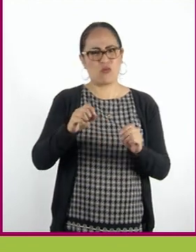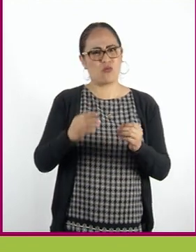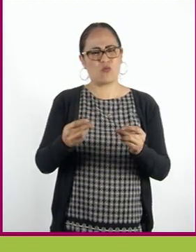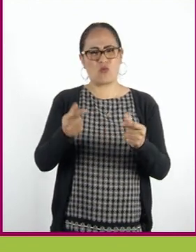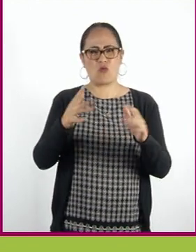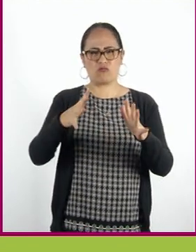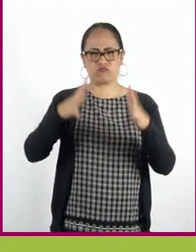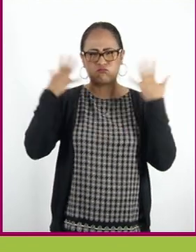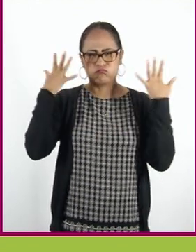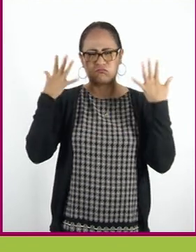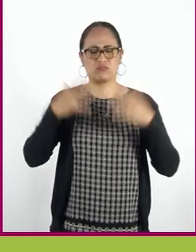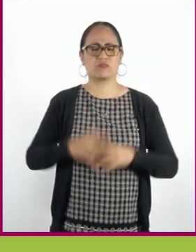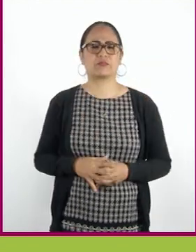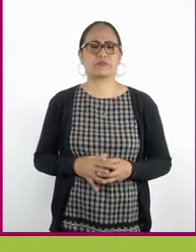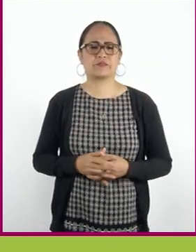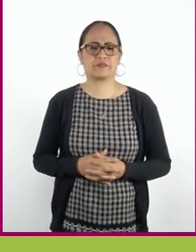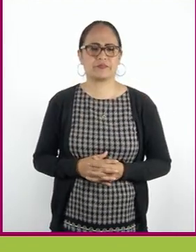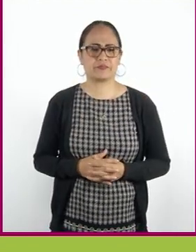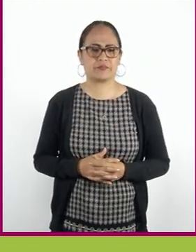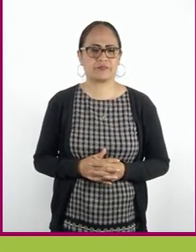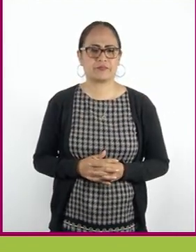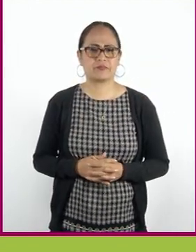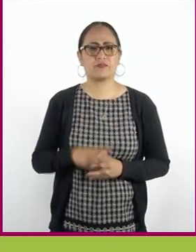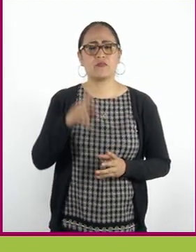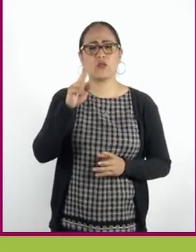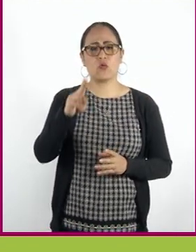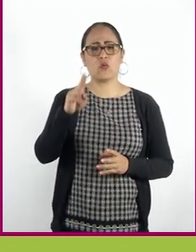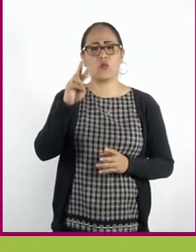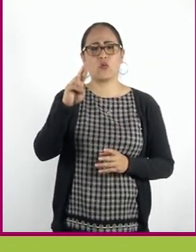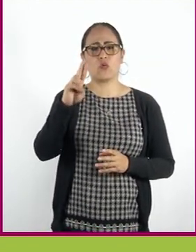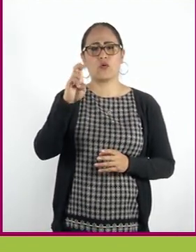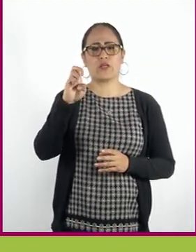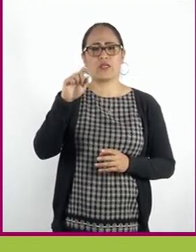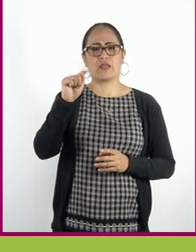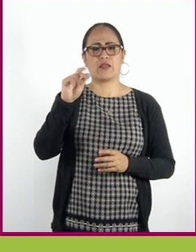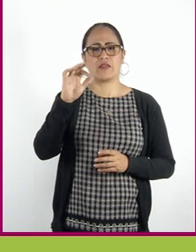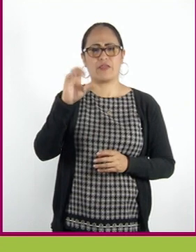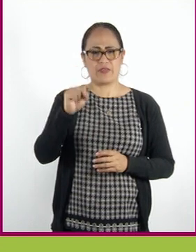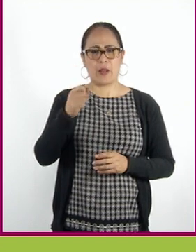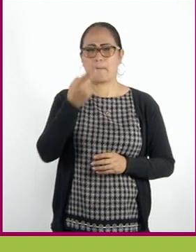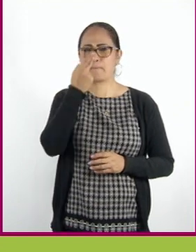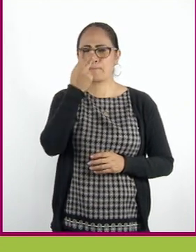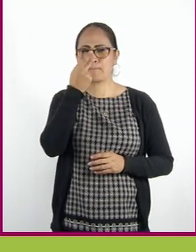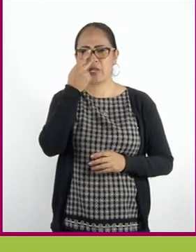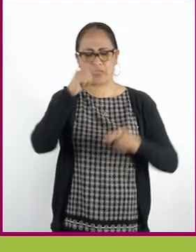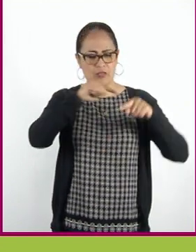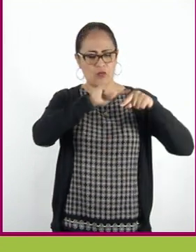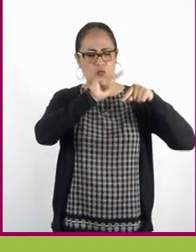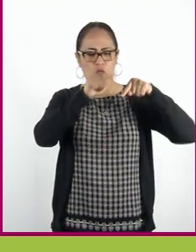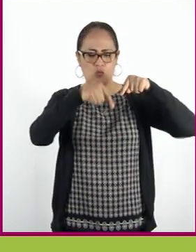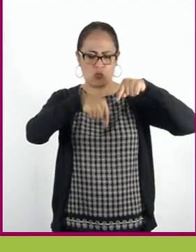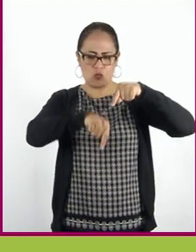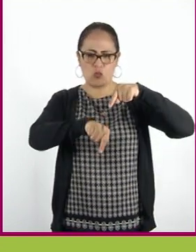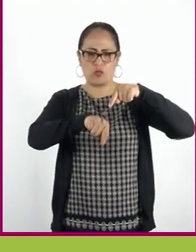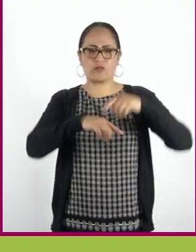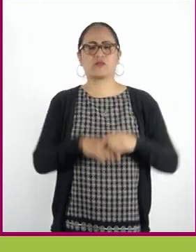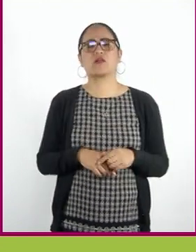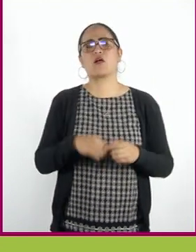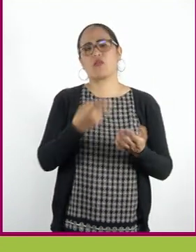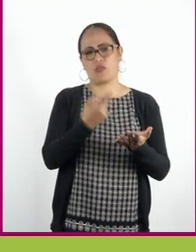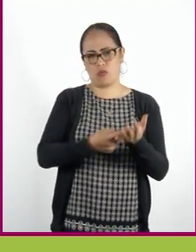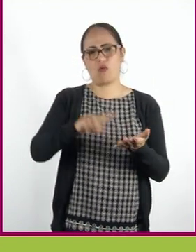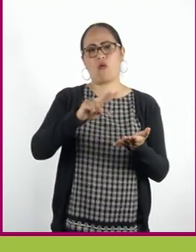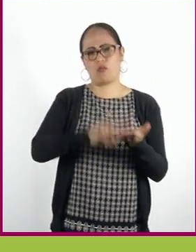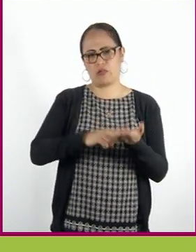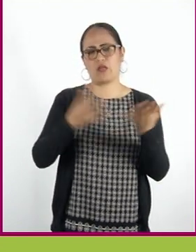gametos masculinos. La uretra corre a lo largo del pene. Es un órgano